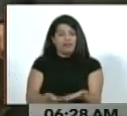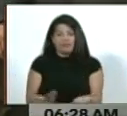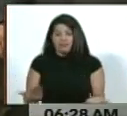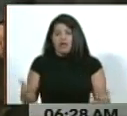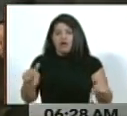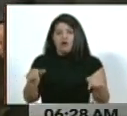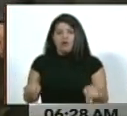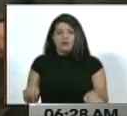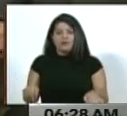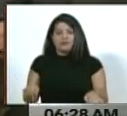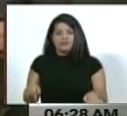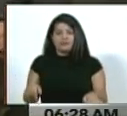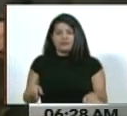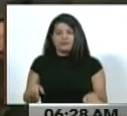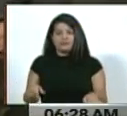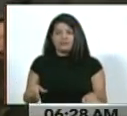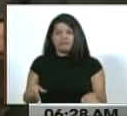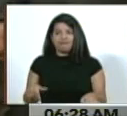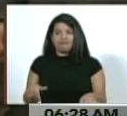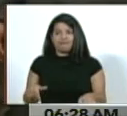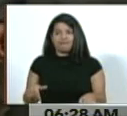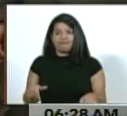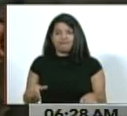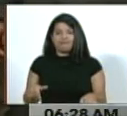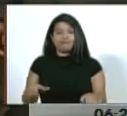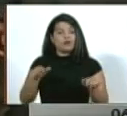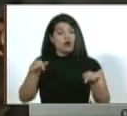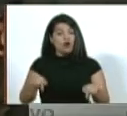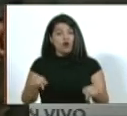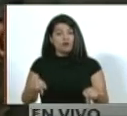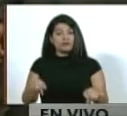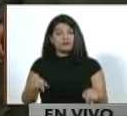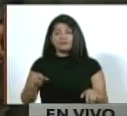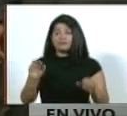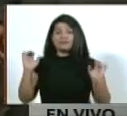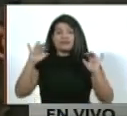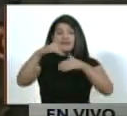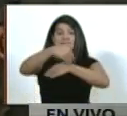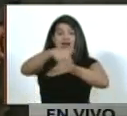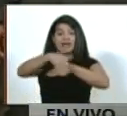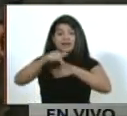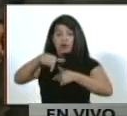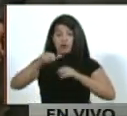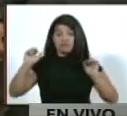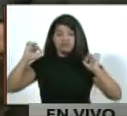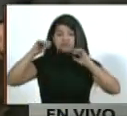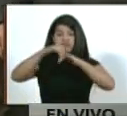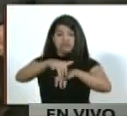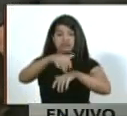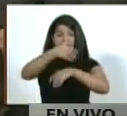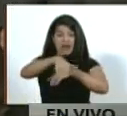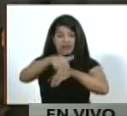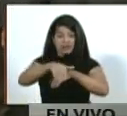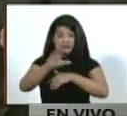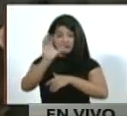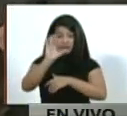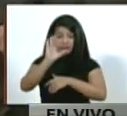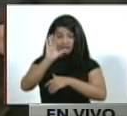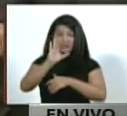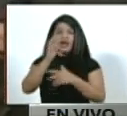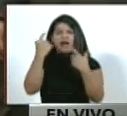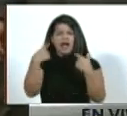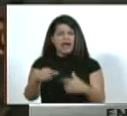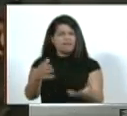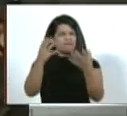hasta estos días. Hoy en las calles de Caracas vamos a tener una